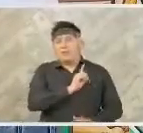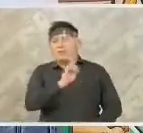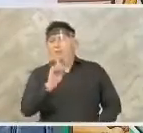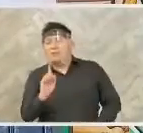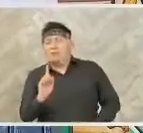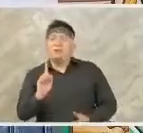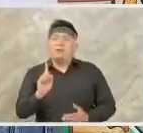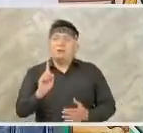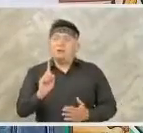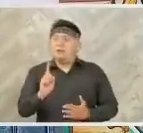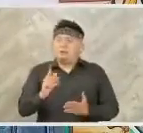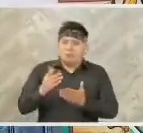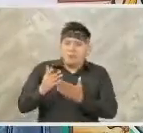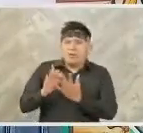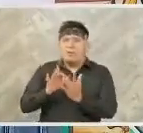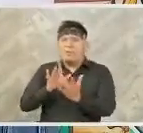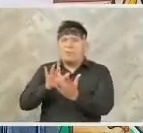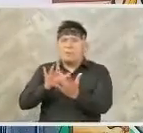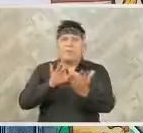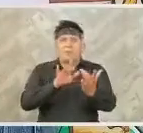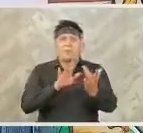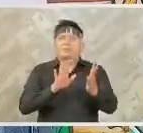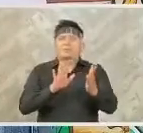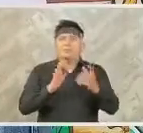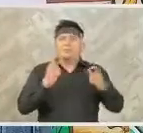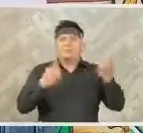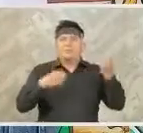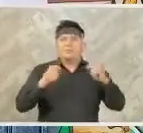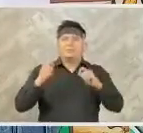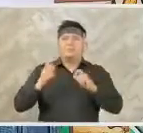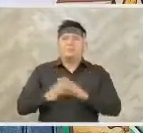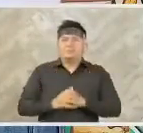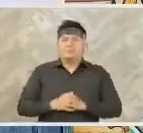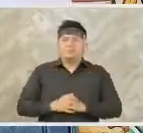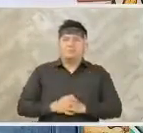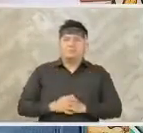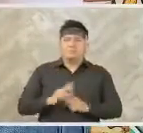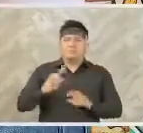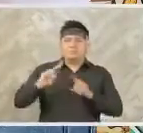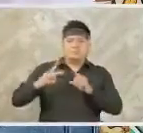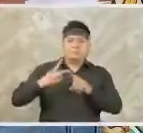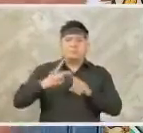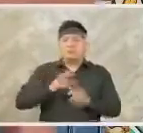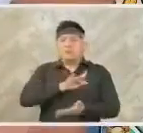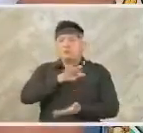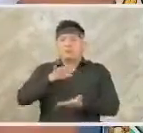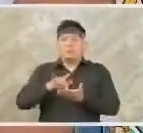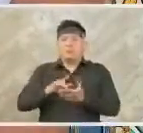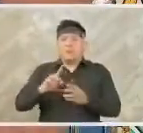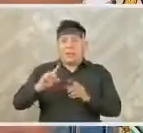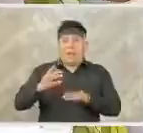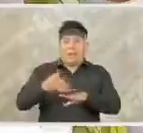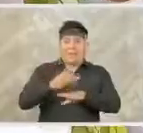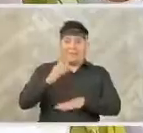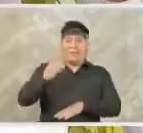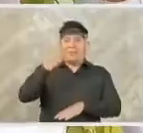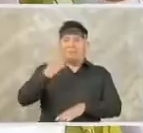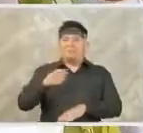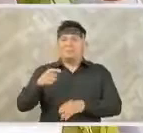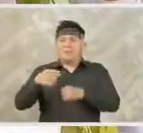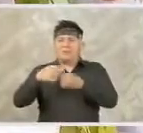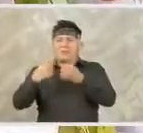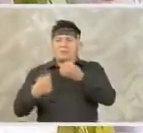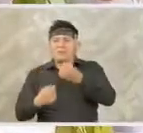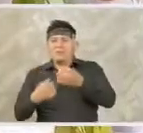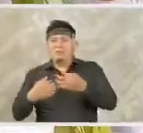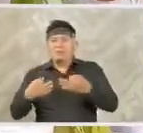conectando ellos de manera directa. En la segunda visita, pues en la primera nos dimos cuenta que el plátano no era la mejor calidad y